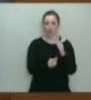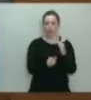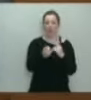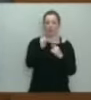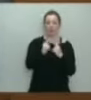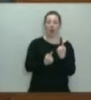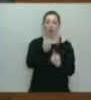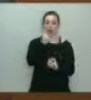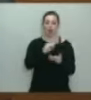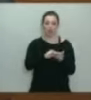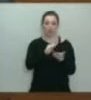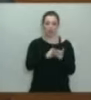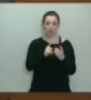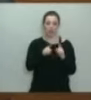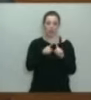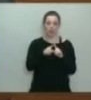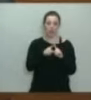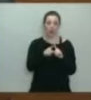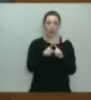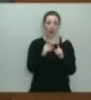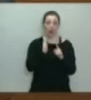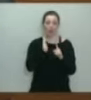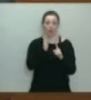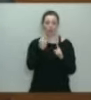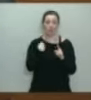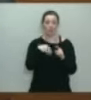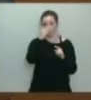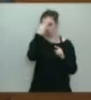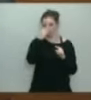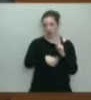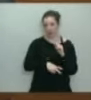casos, incluso distorsionan lo que han sido principios generales que todos